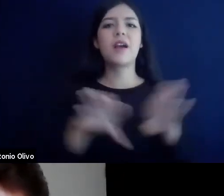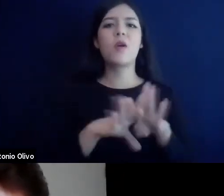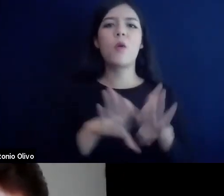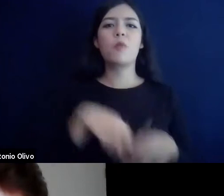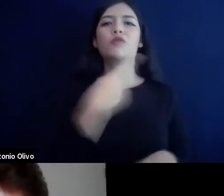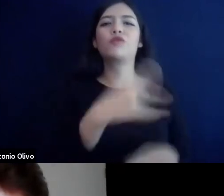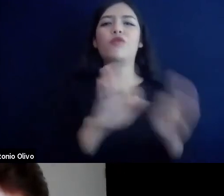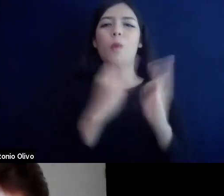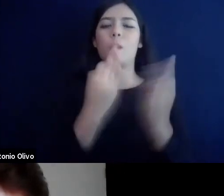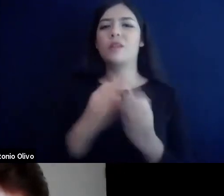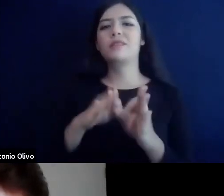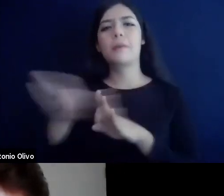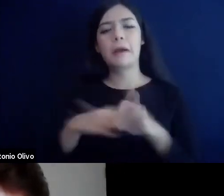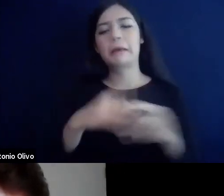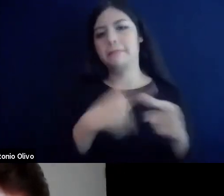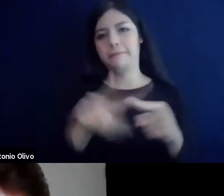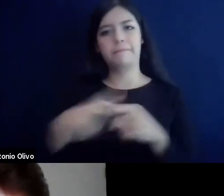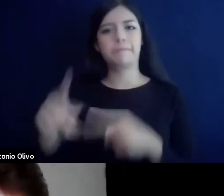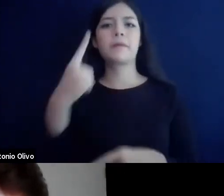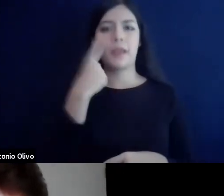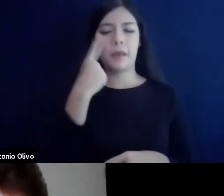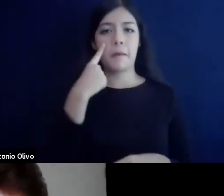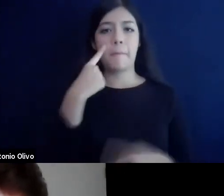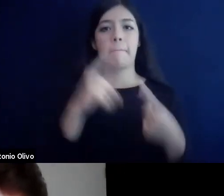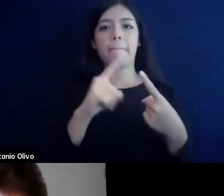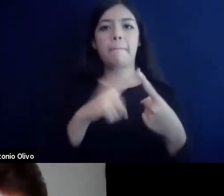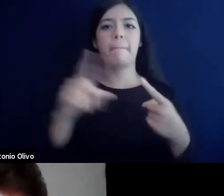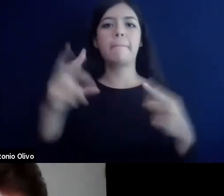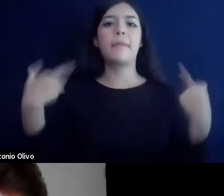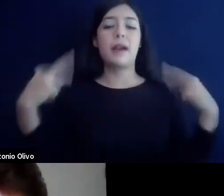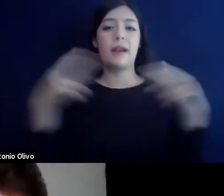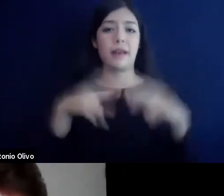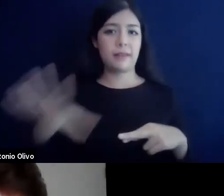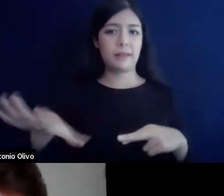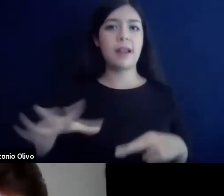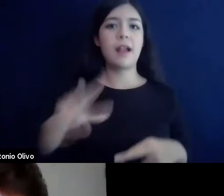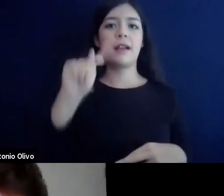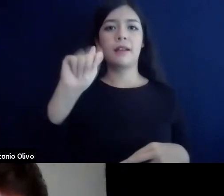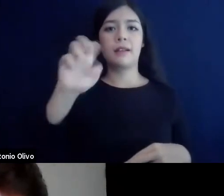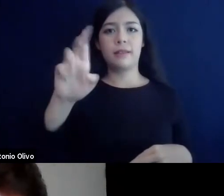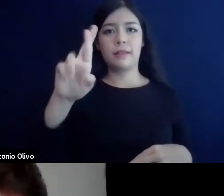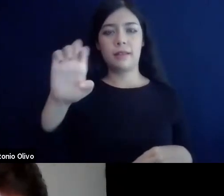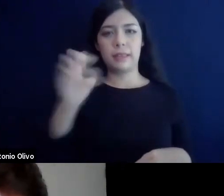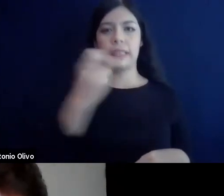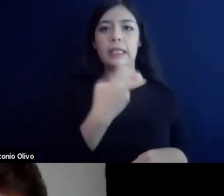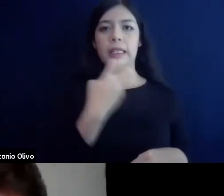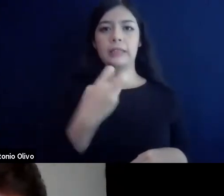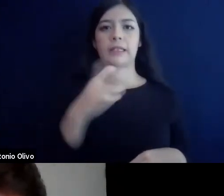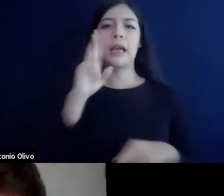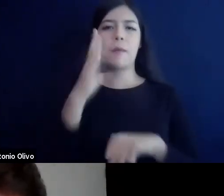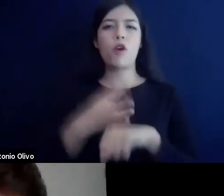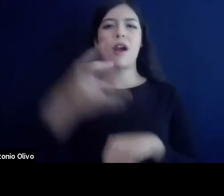la maestra Tere. Ella, bueno, está como asesora también aquí en el sistema de universidad virtual.